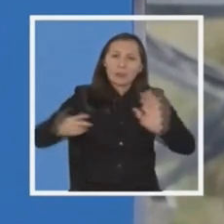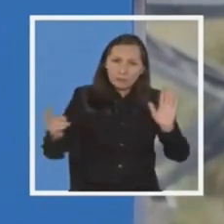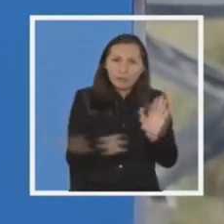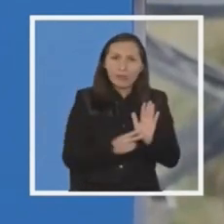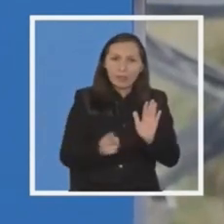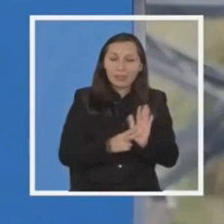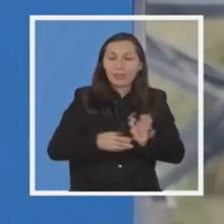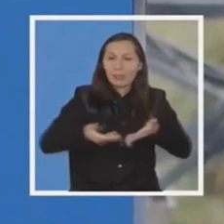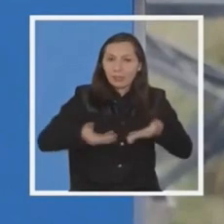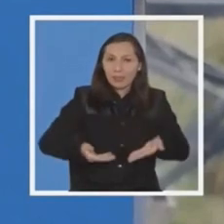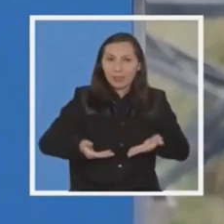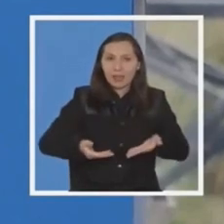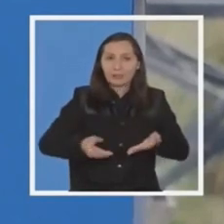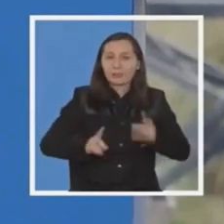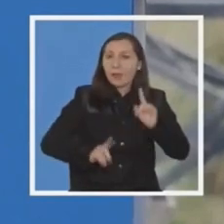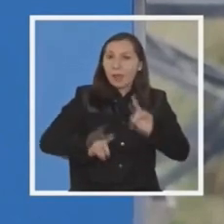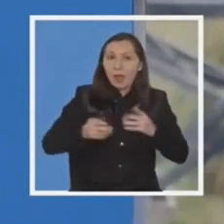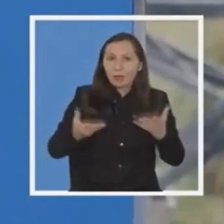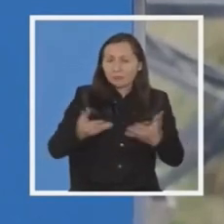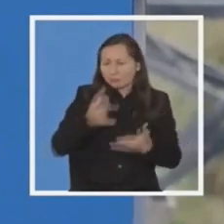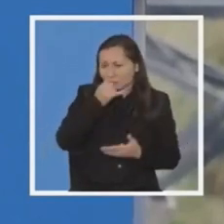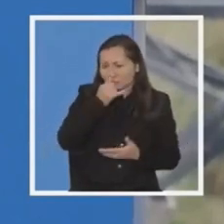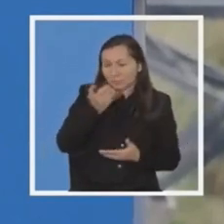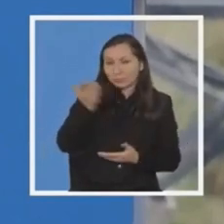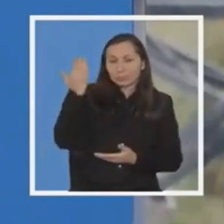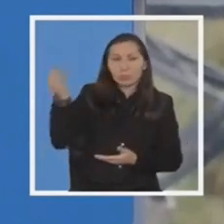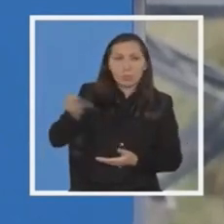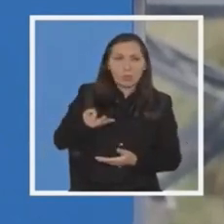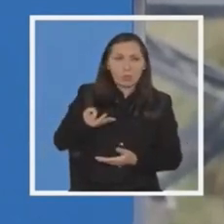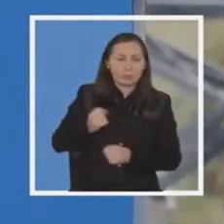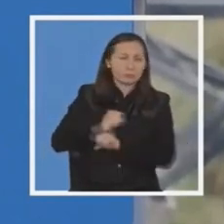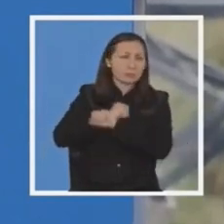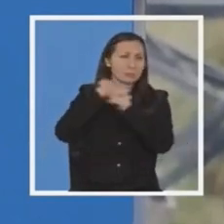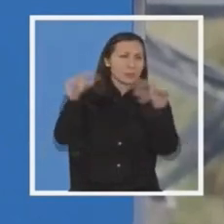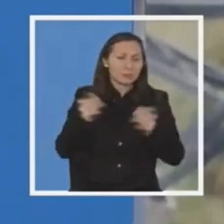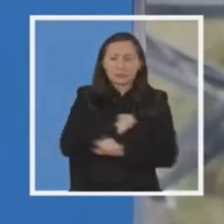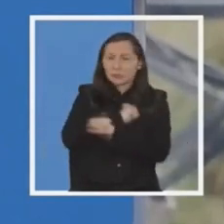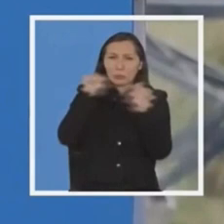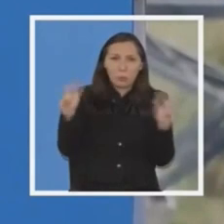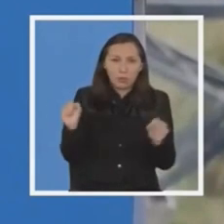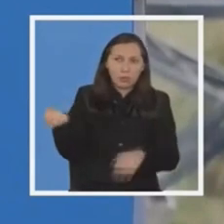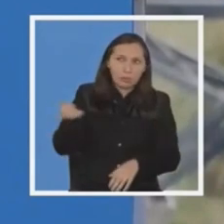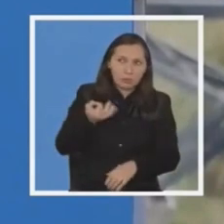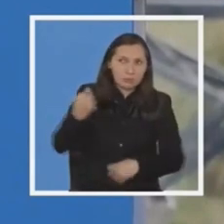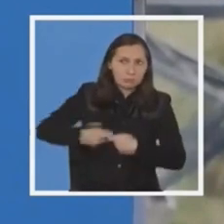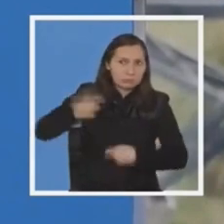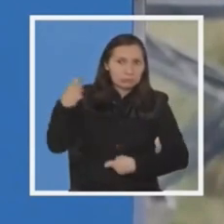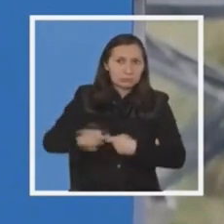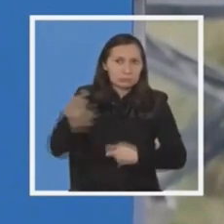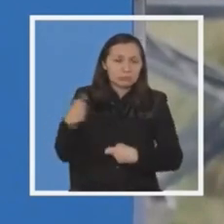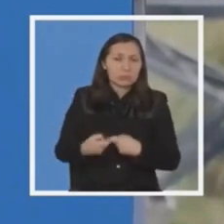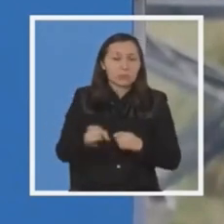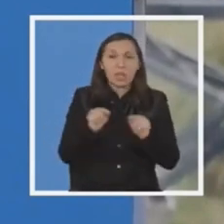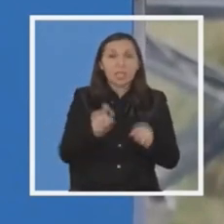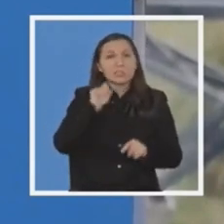algo que durante mucho rato nos dijeron que era imposible que era un